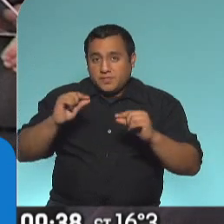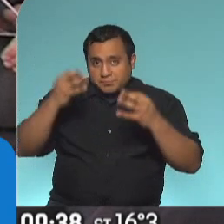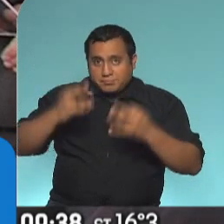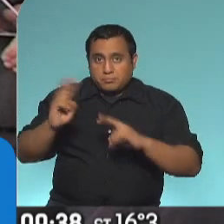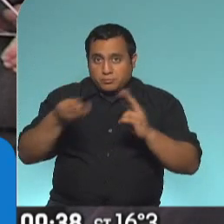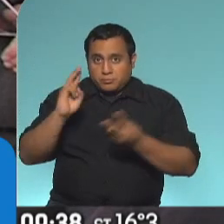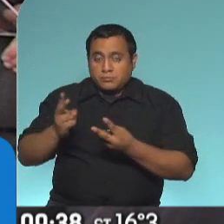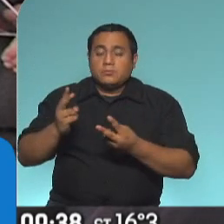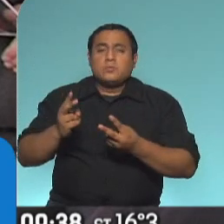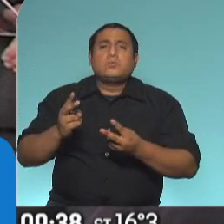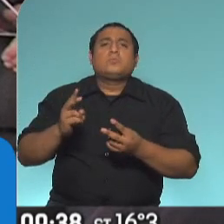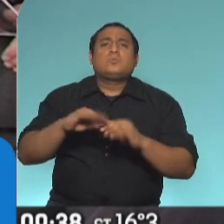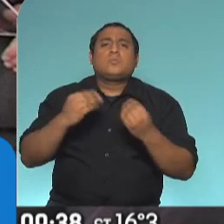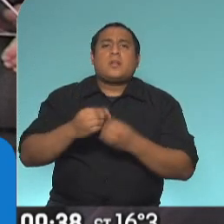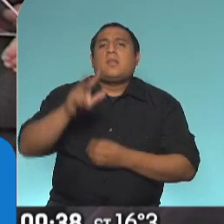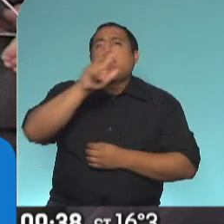se han registrado, que son